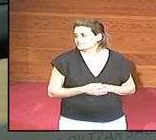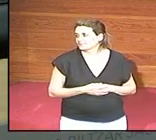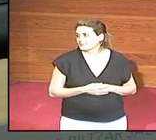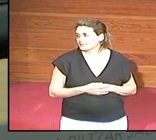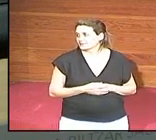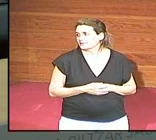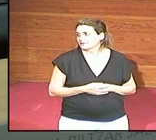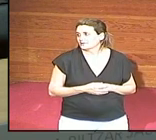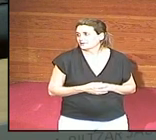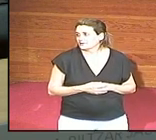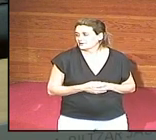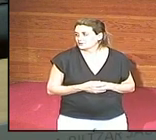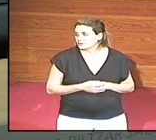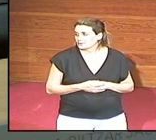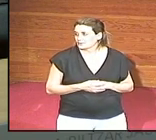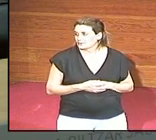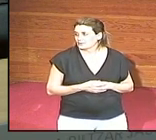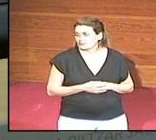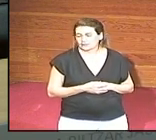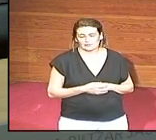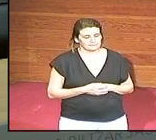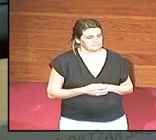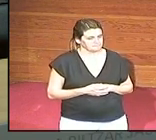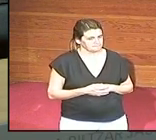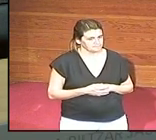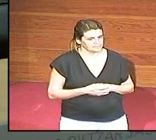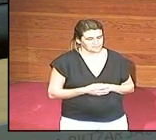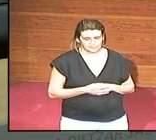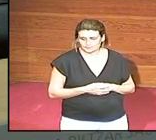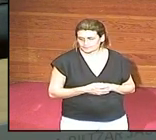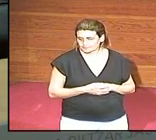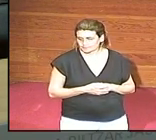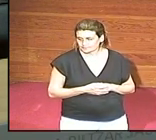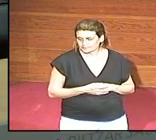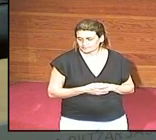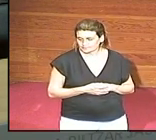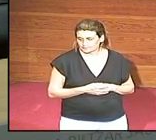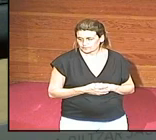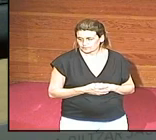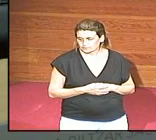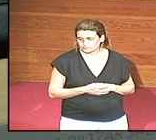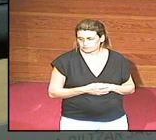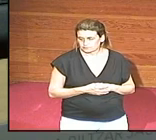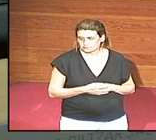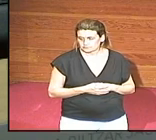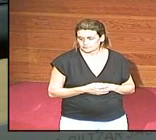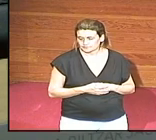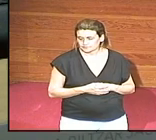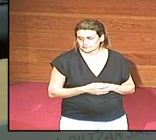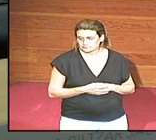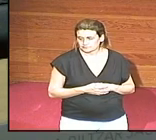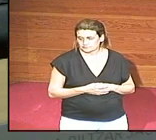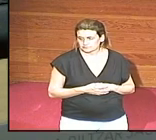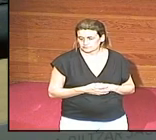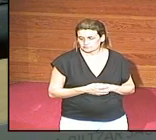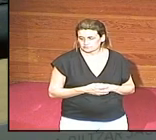eso, que no sale antes, ¿no? En ninguno de los dos lados, no se me vaya a